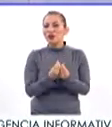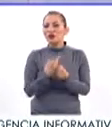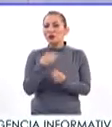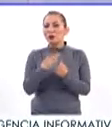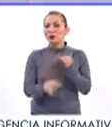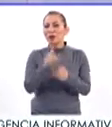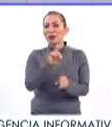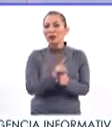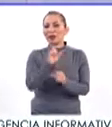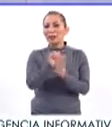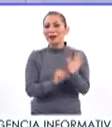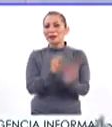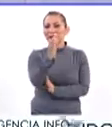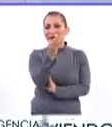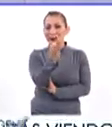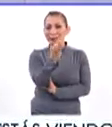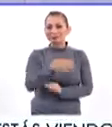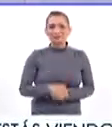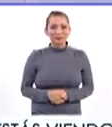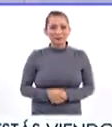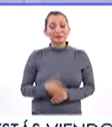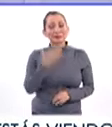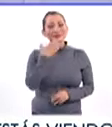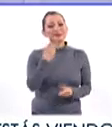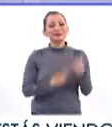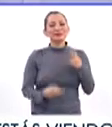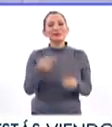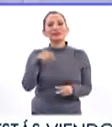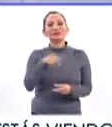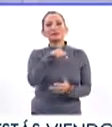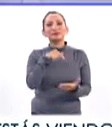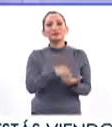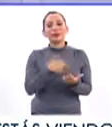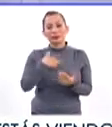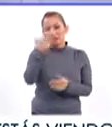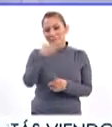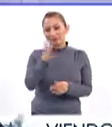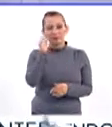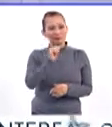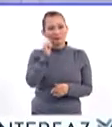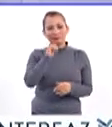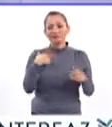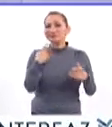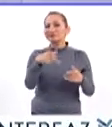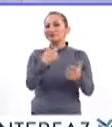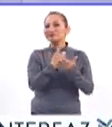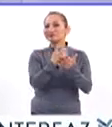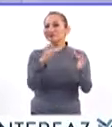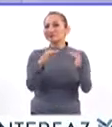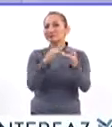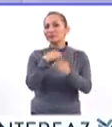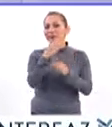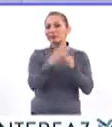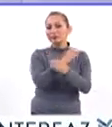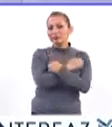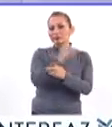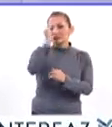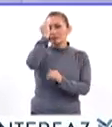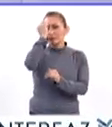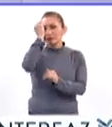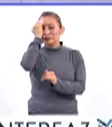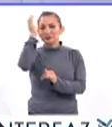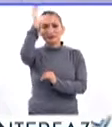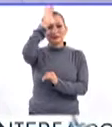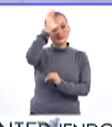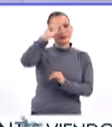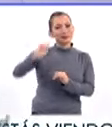este último día del mes de febrero y darles la bienvenida a este programa que ya lo saben bien, es su interfaz con el mundo de la educación, el conocimiento,